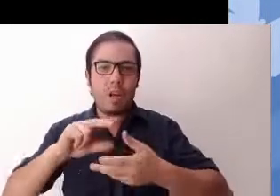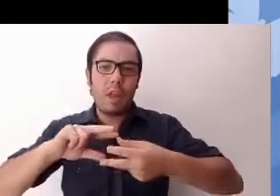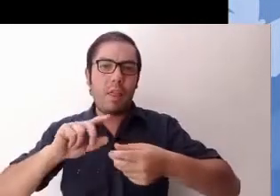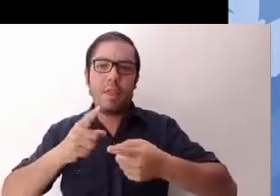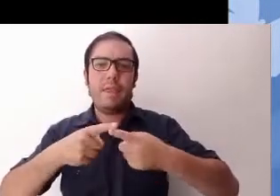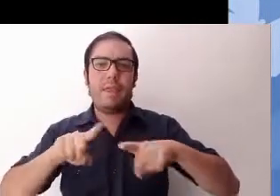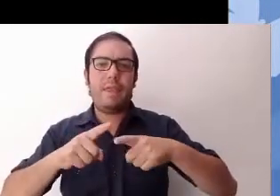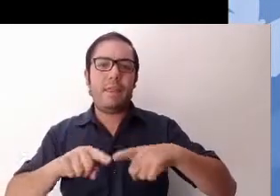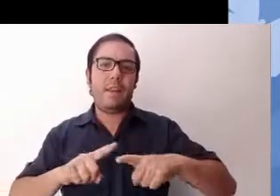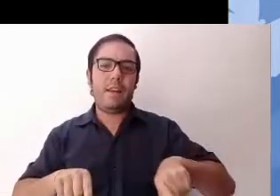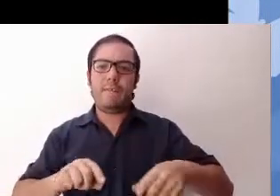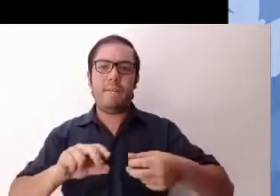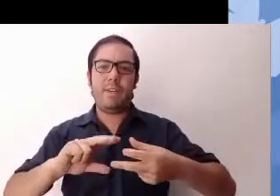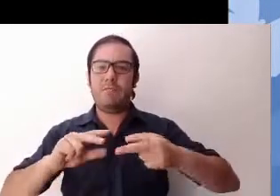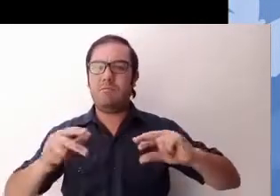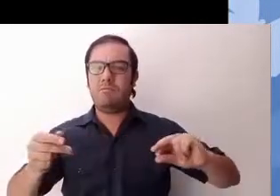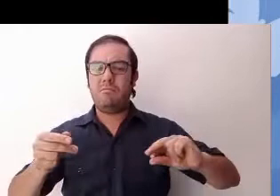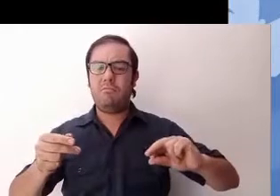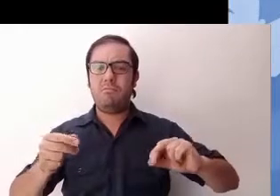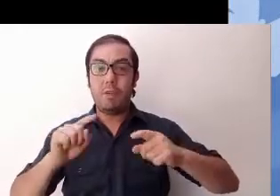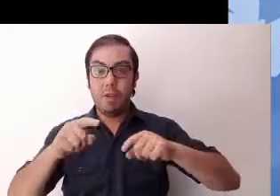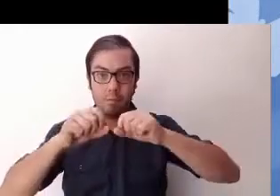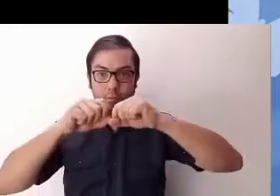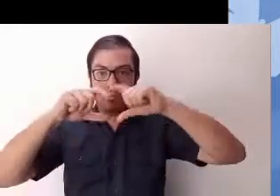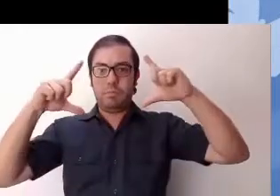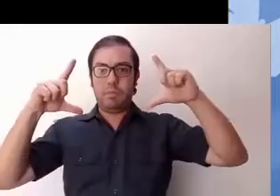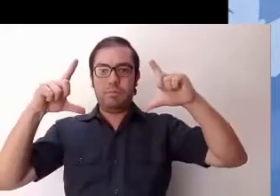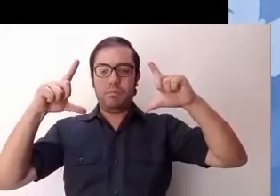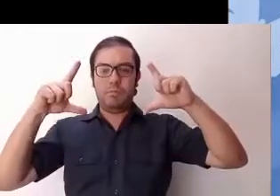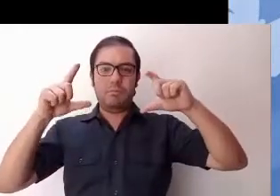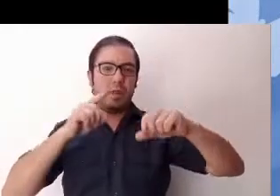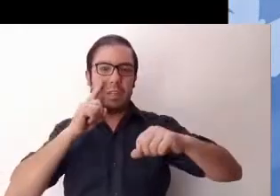incisivas, punzantes, ¿no es cierto?, abrasivas.